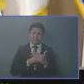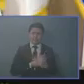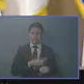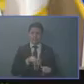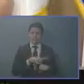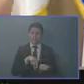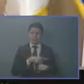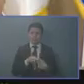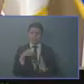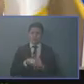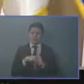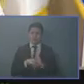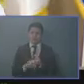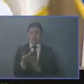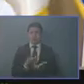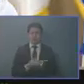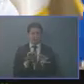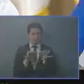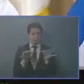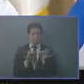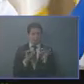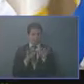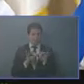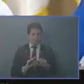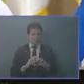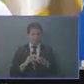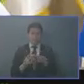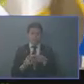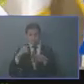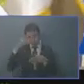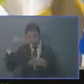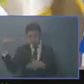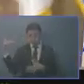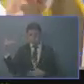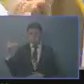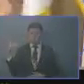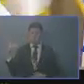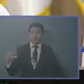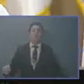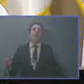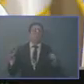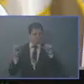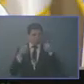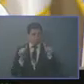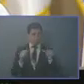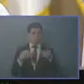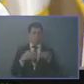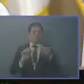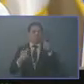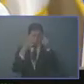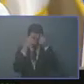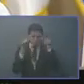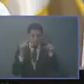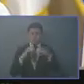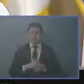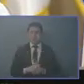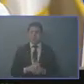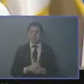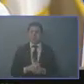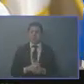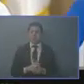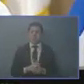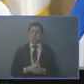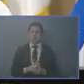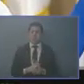profundo, muy bien articulado en la comisión política, en la cual se logró un consenso